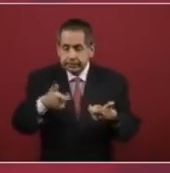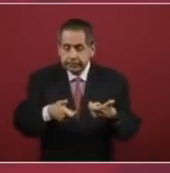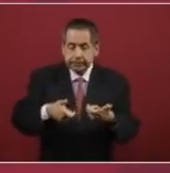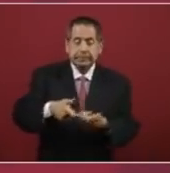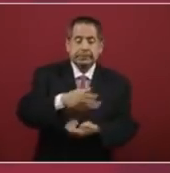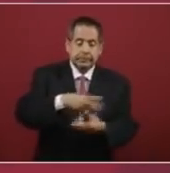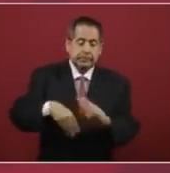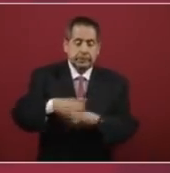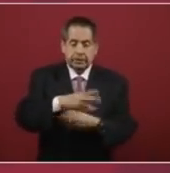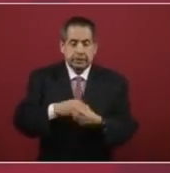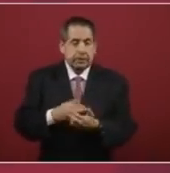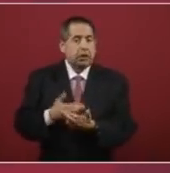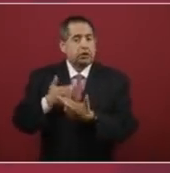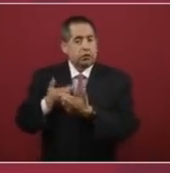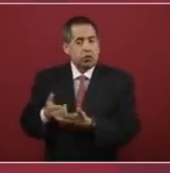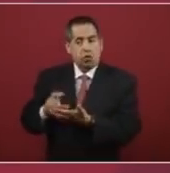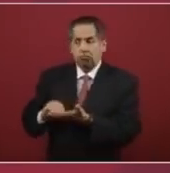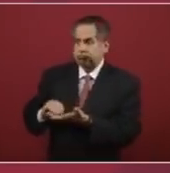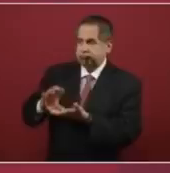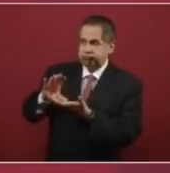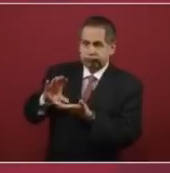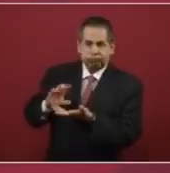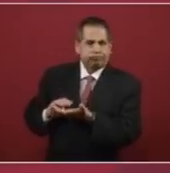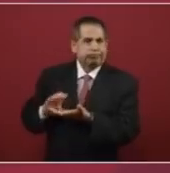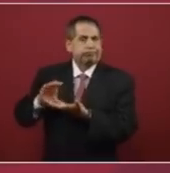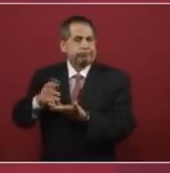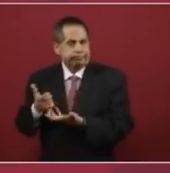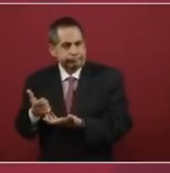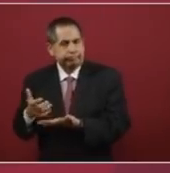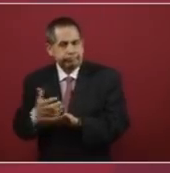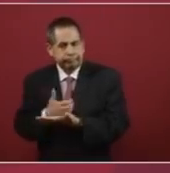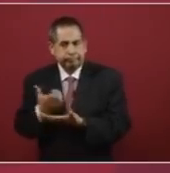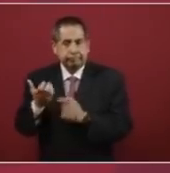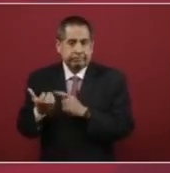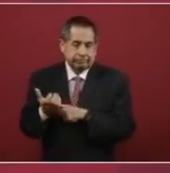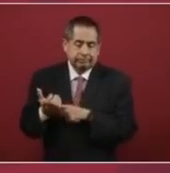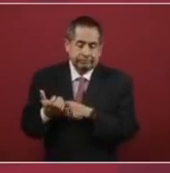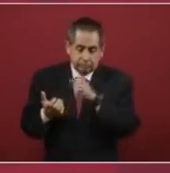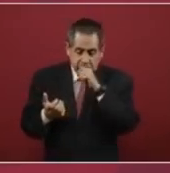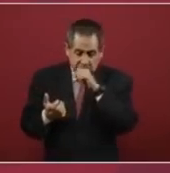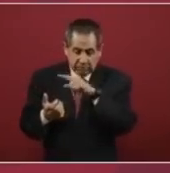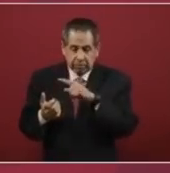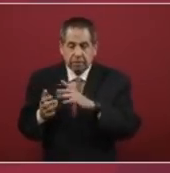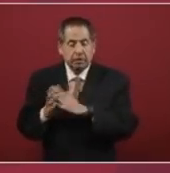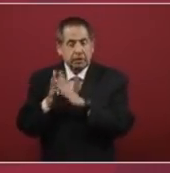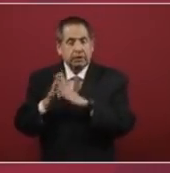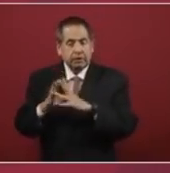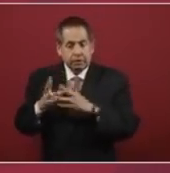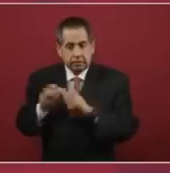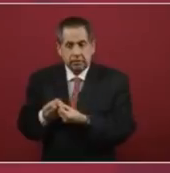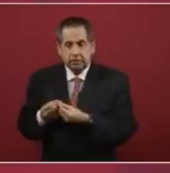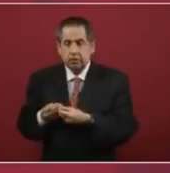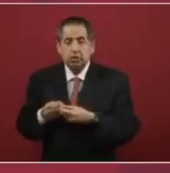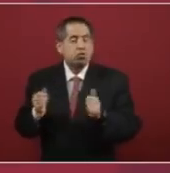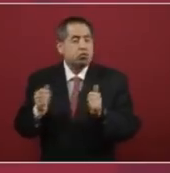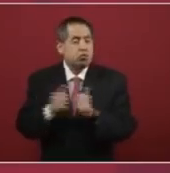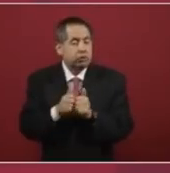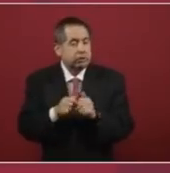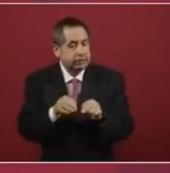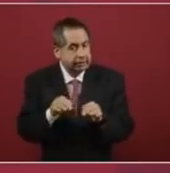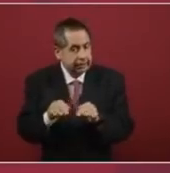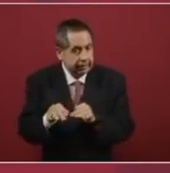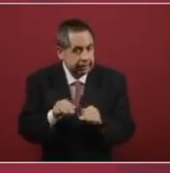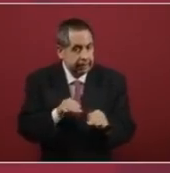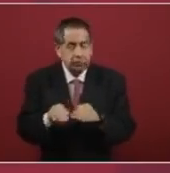esa riqueza que se genera también con la participación del trabajo,